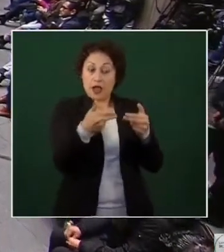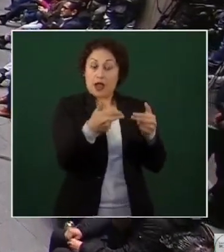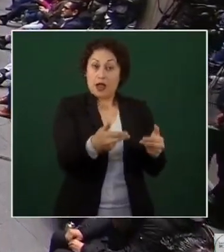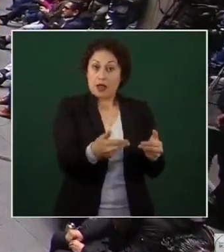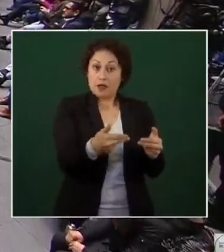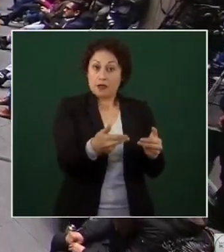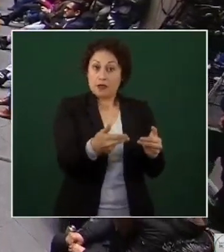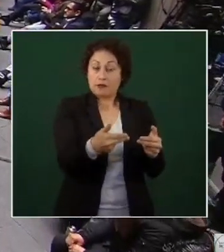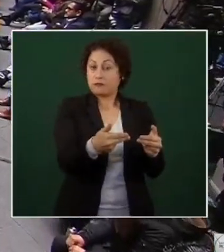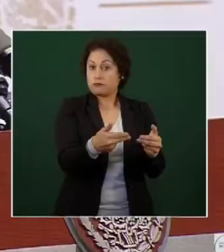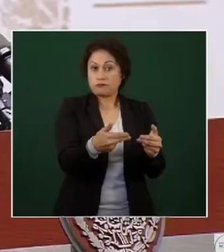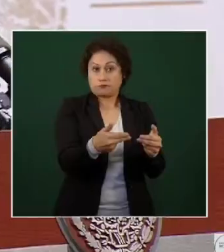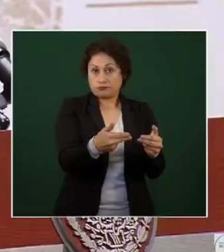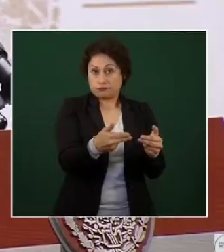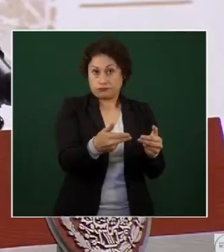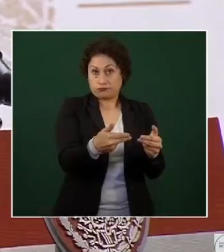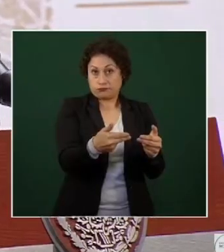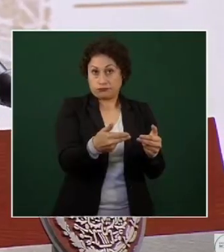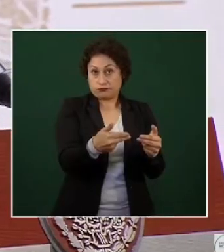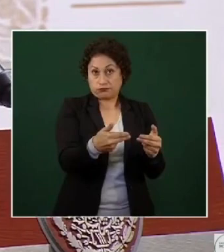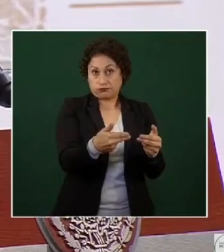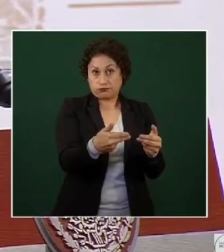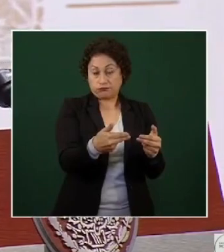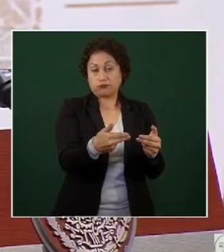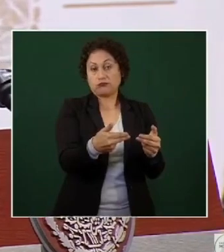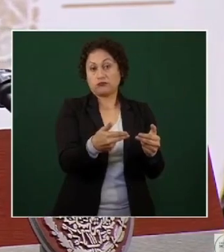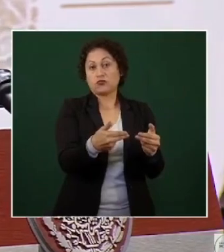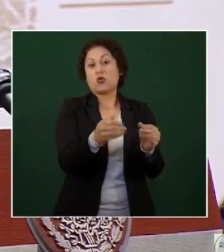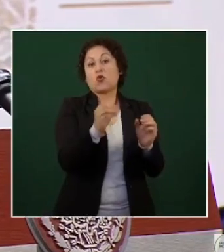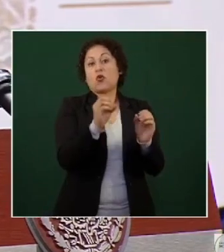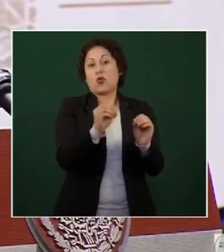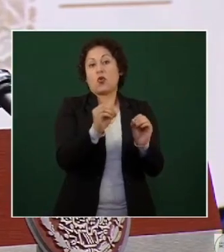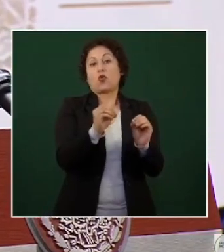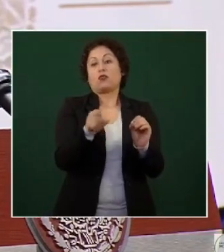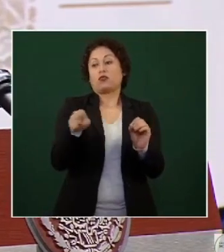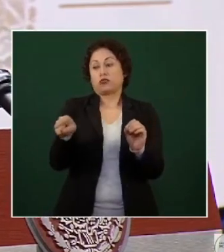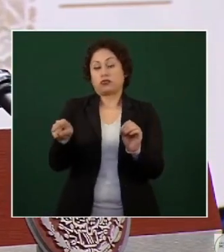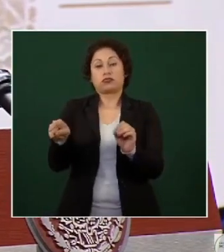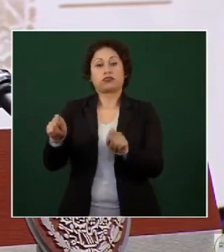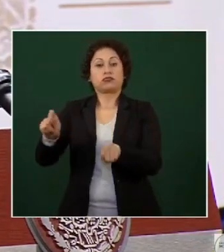pudiera venderla libremente.